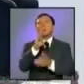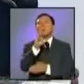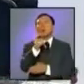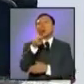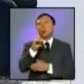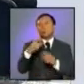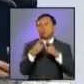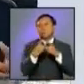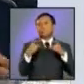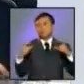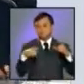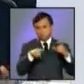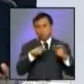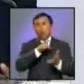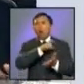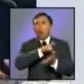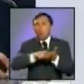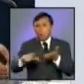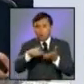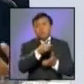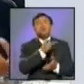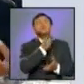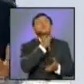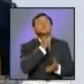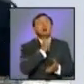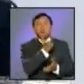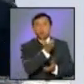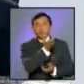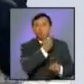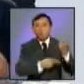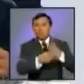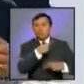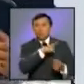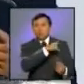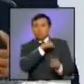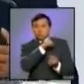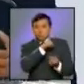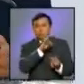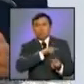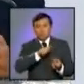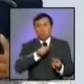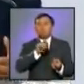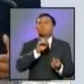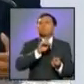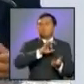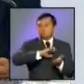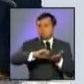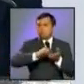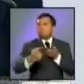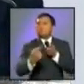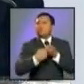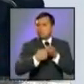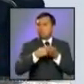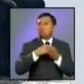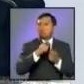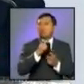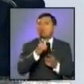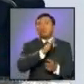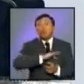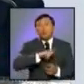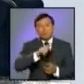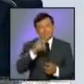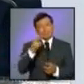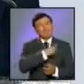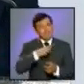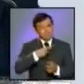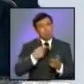puestos populares cargos perd en el Distrito Federal están ocupados por gente que creció